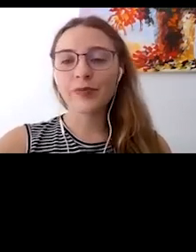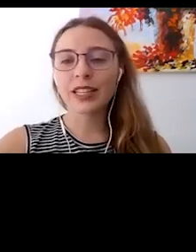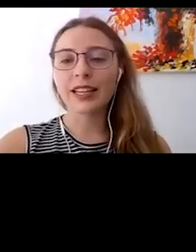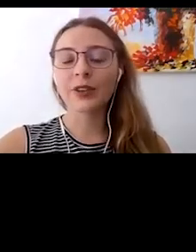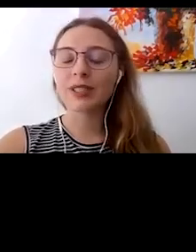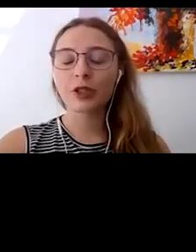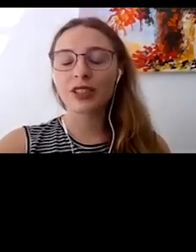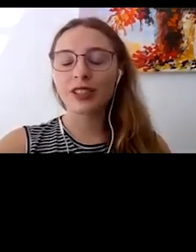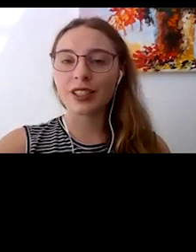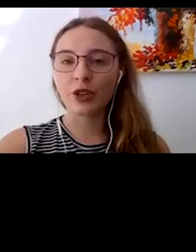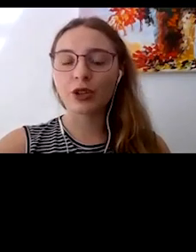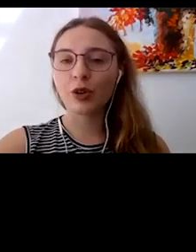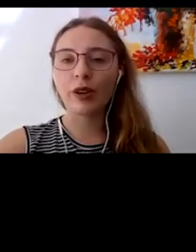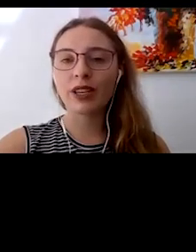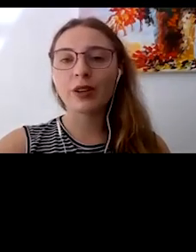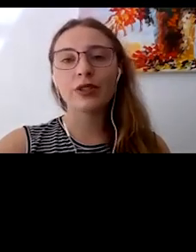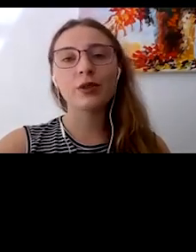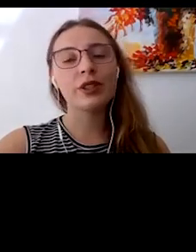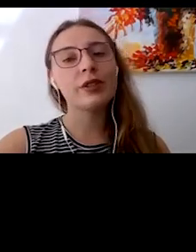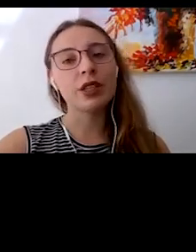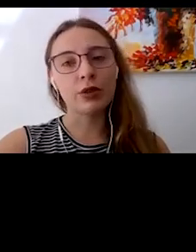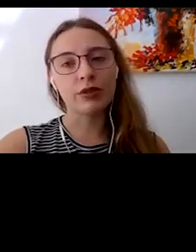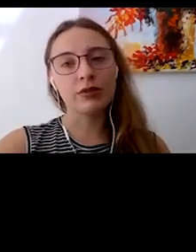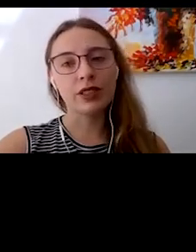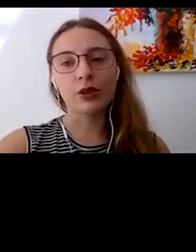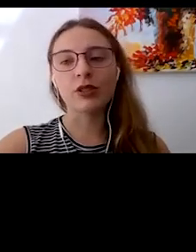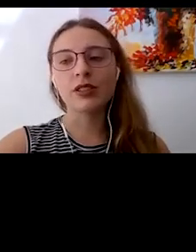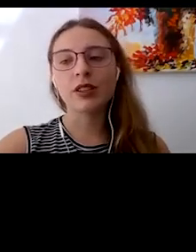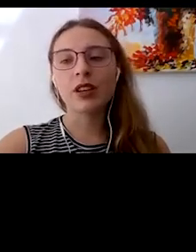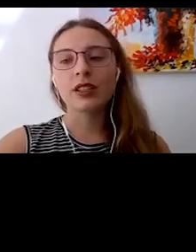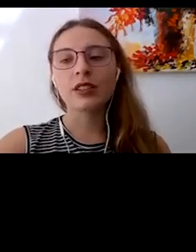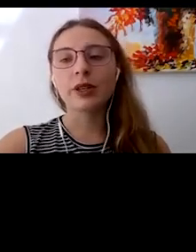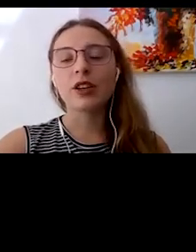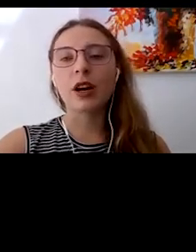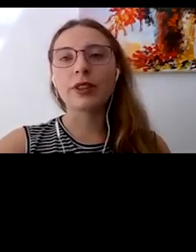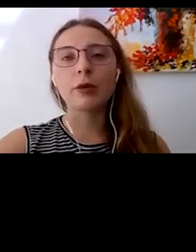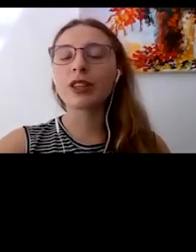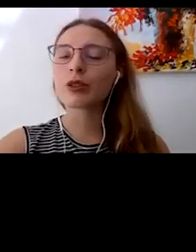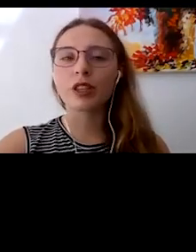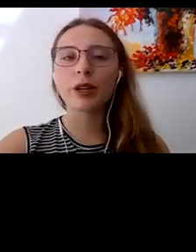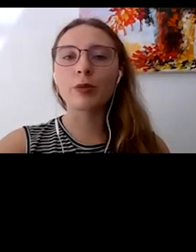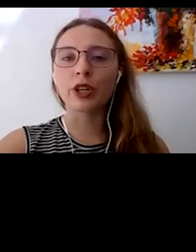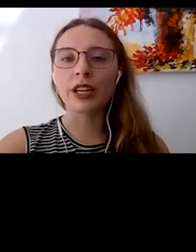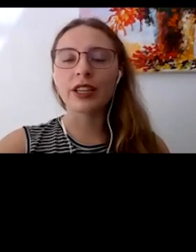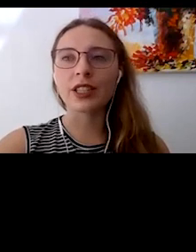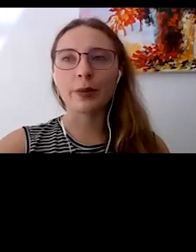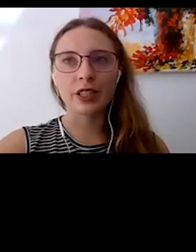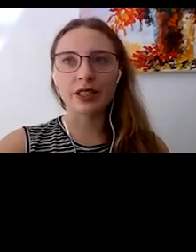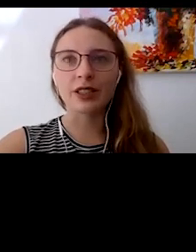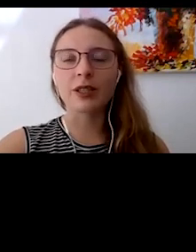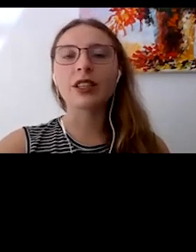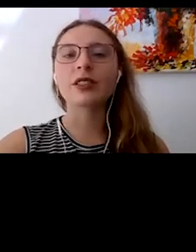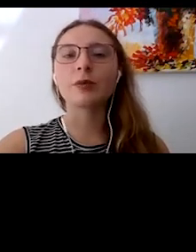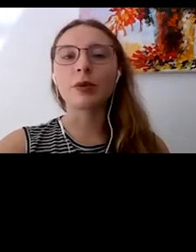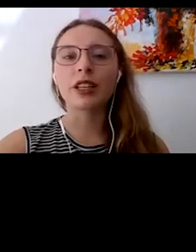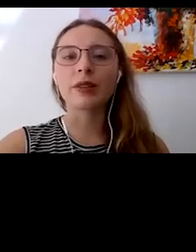nada, la norma 035 todavía no se encuentra en vigor. Entonces, si bien de momento nos sirve como guía y estamos a